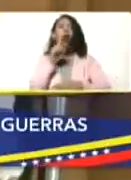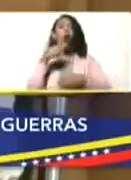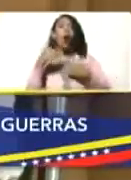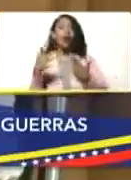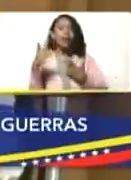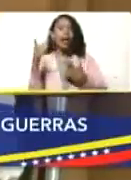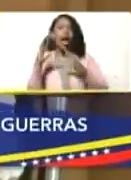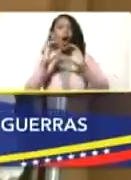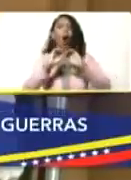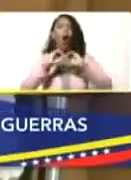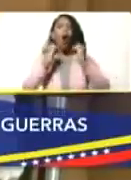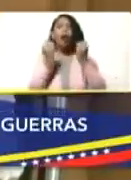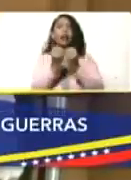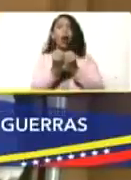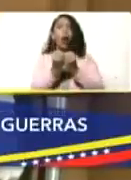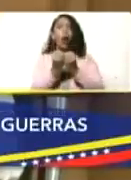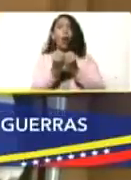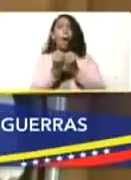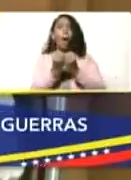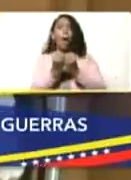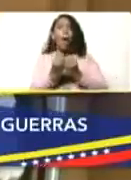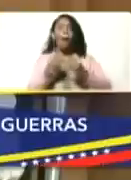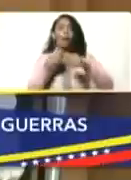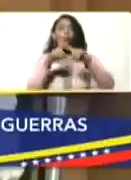las organizaciones multicrimen.